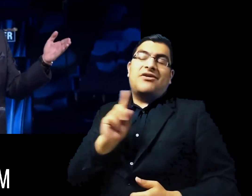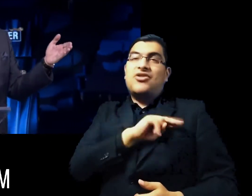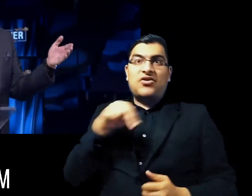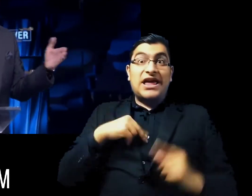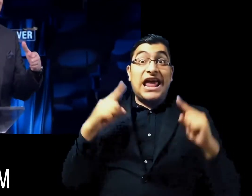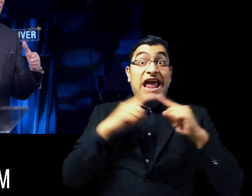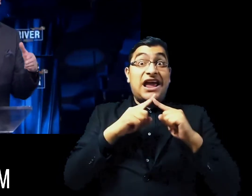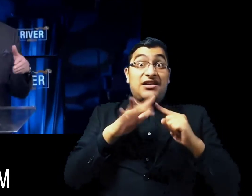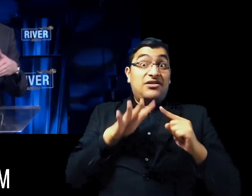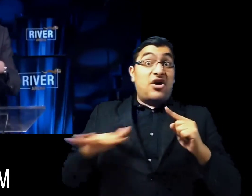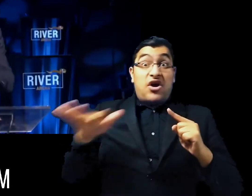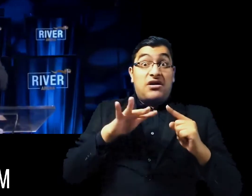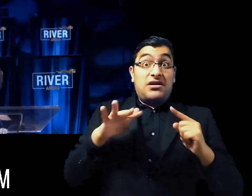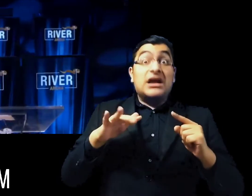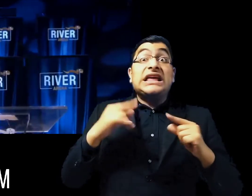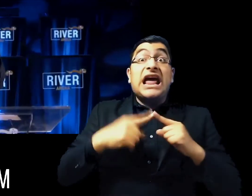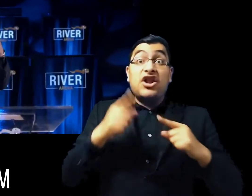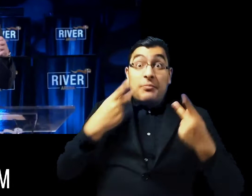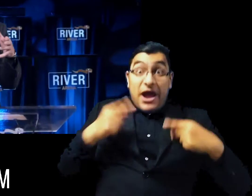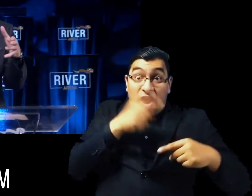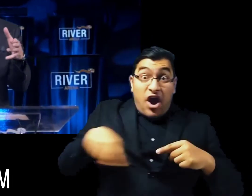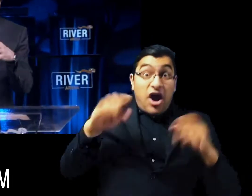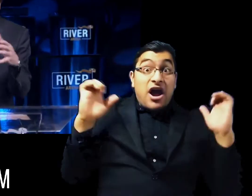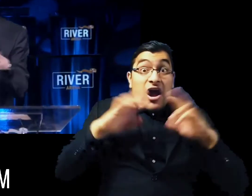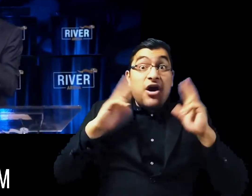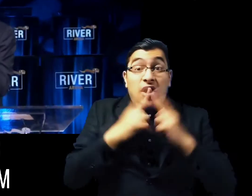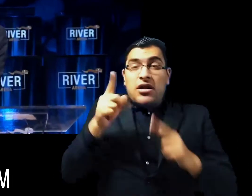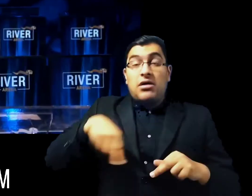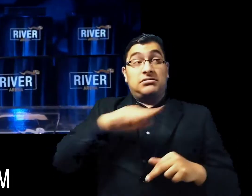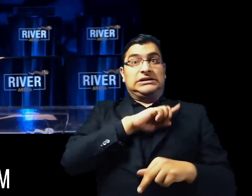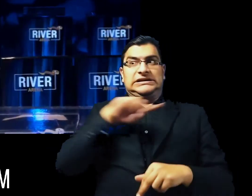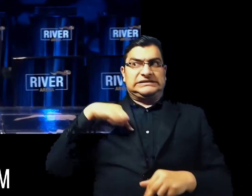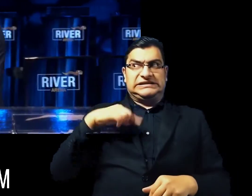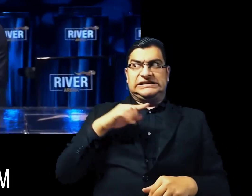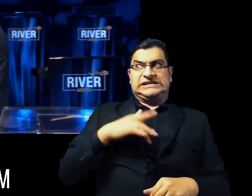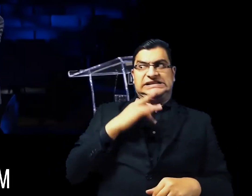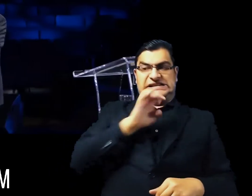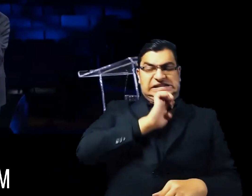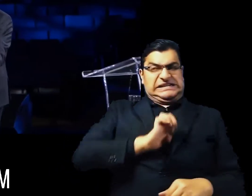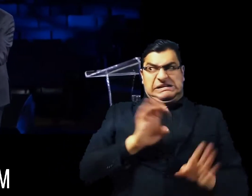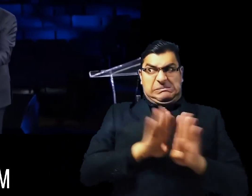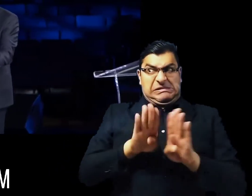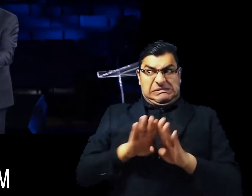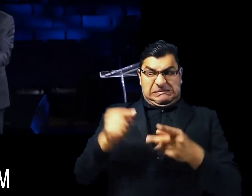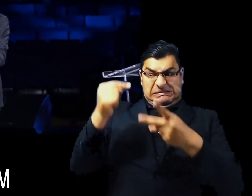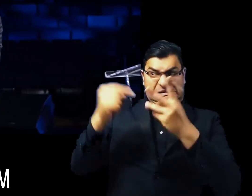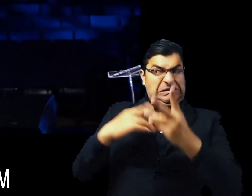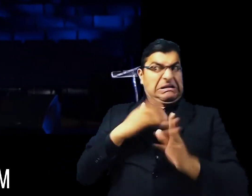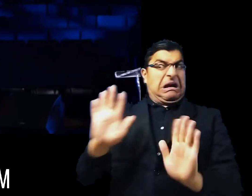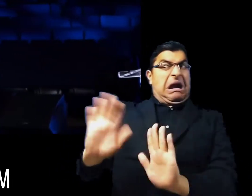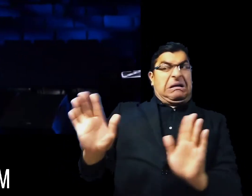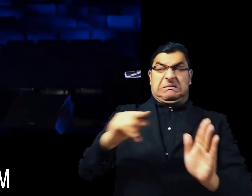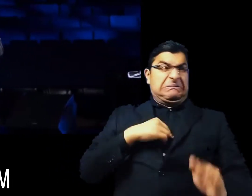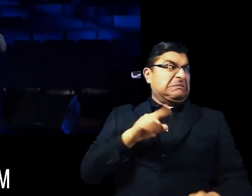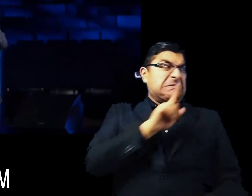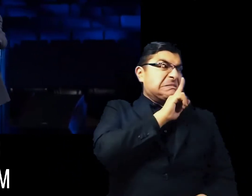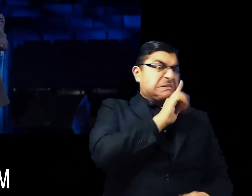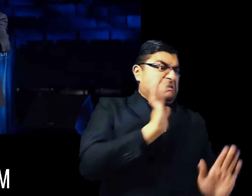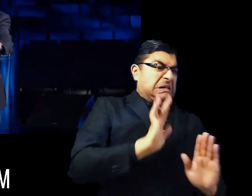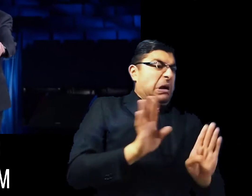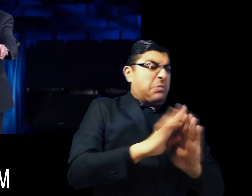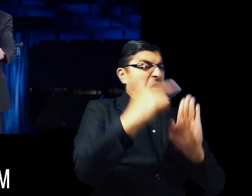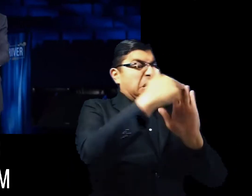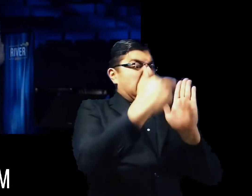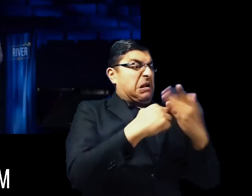en autocrítica. A veces estamos demasiado avergonzados con los síntomas como para tratar el problema en sí mismo. Tratamos de